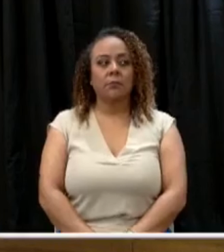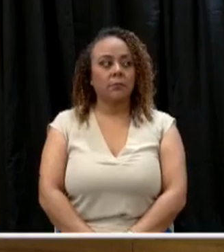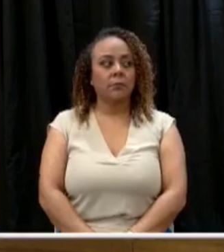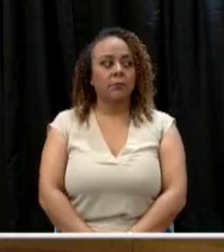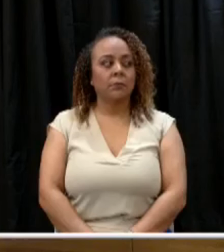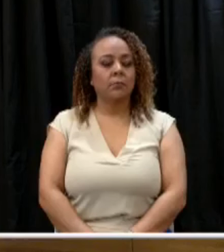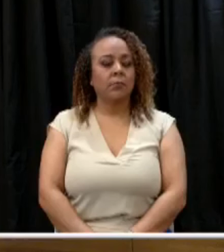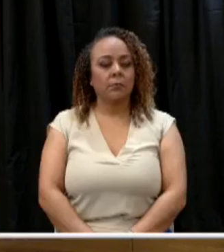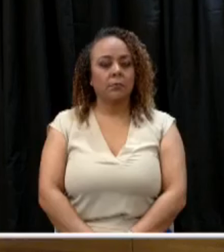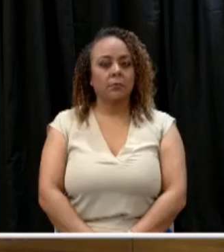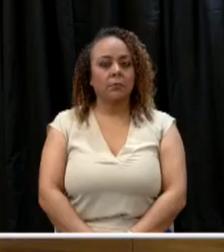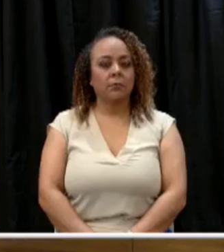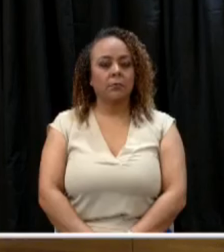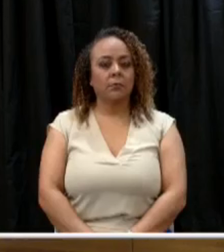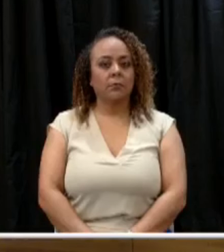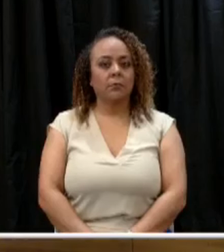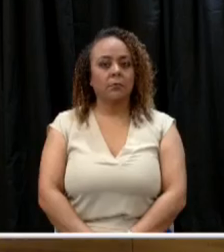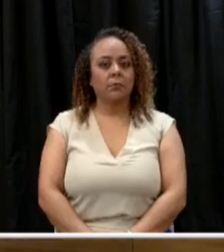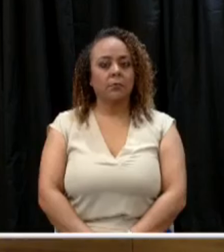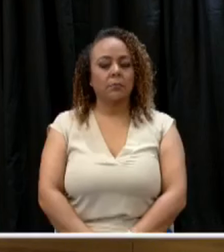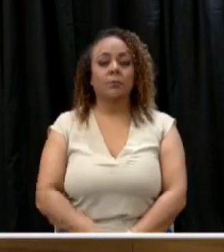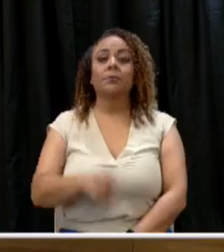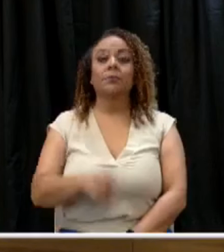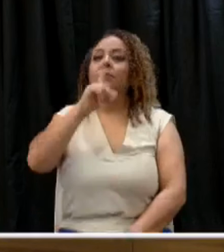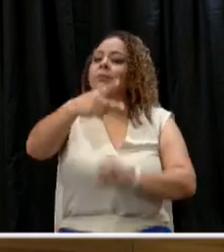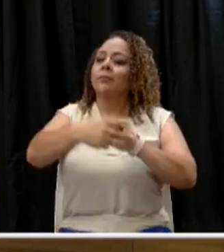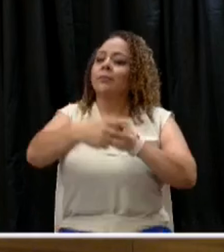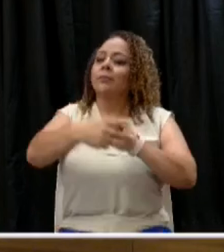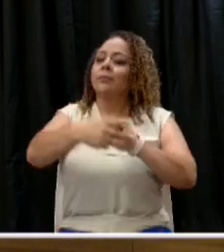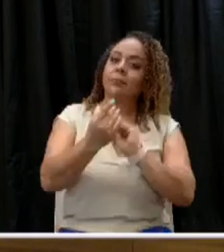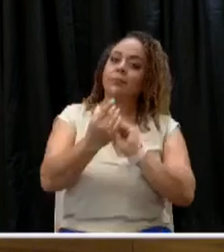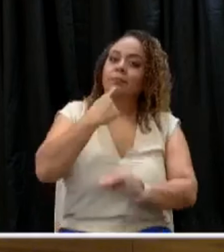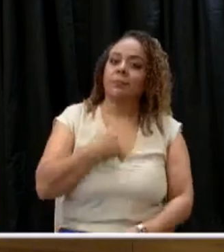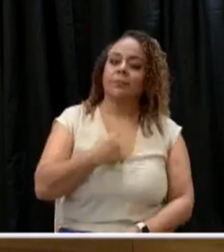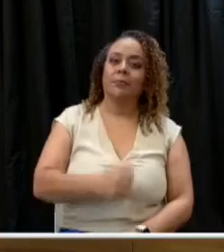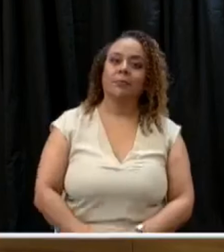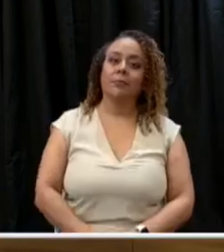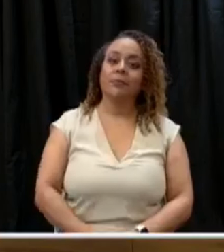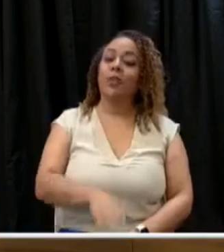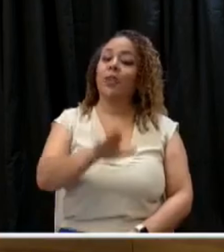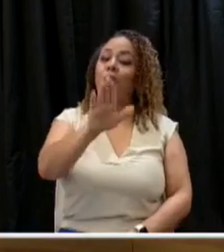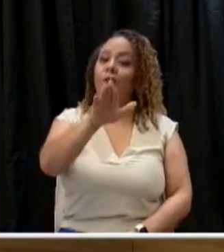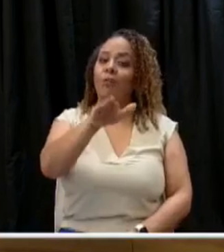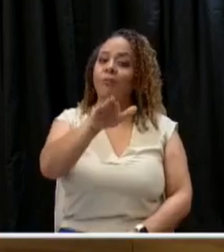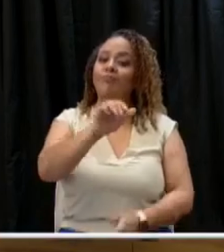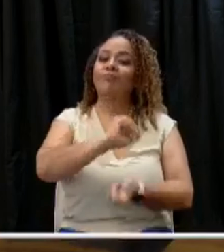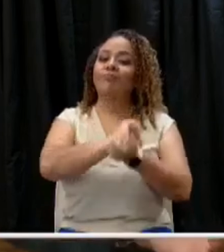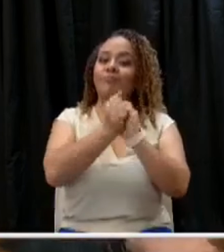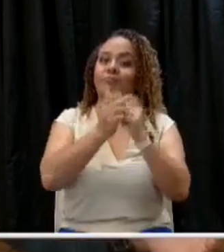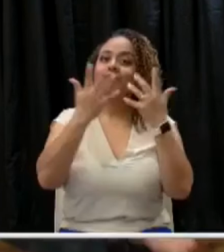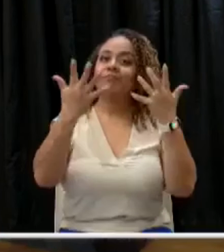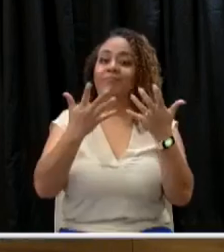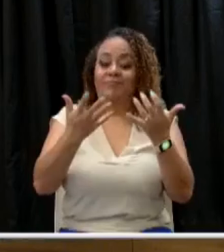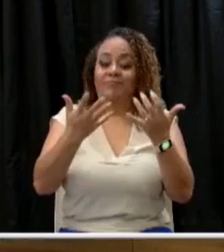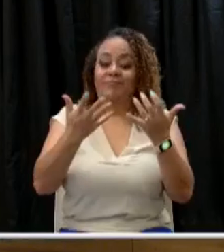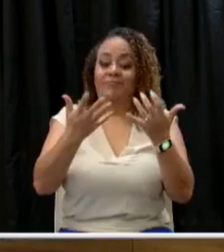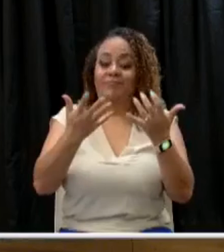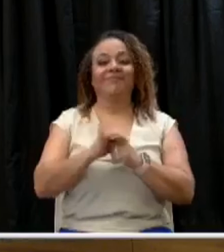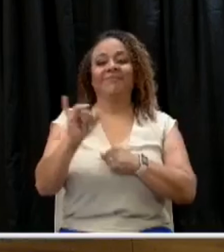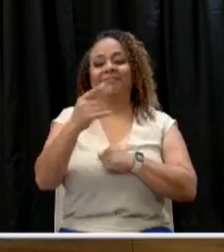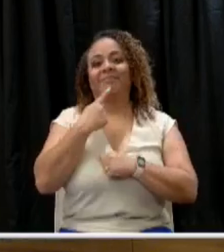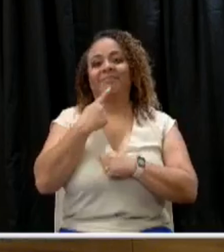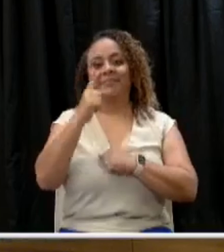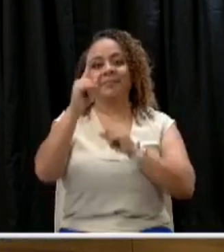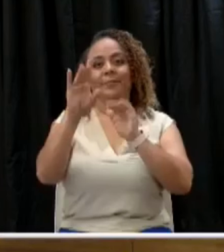nos ha venido una vez más a decir: ojo, el cambio climático aquí está, como nos decía según